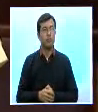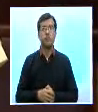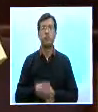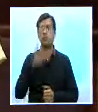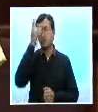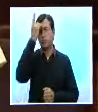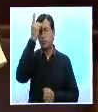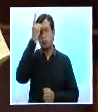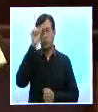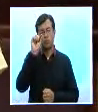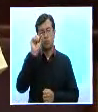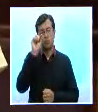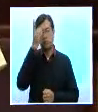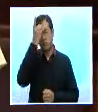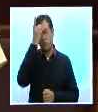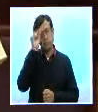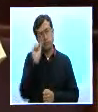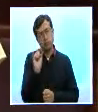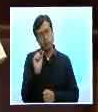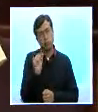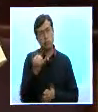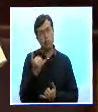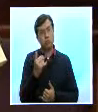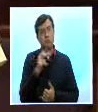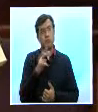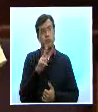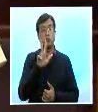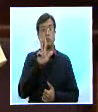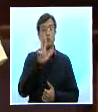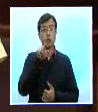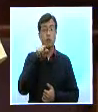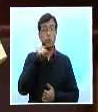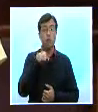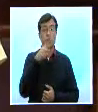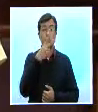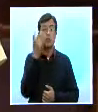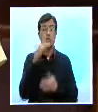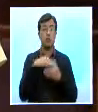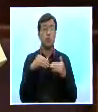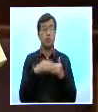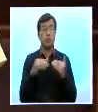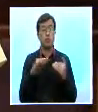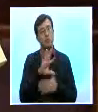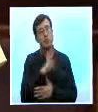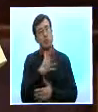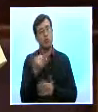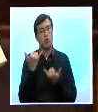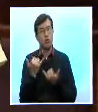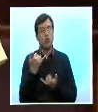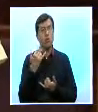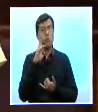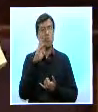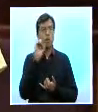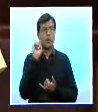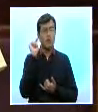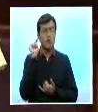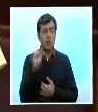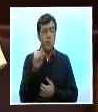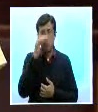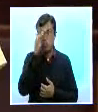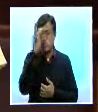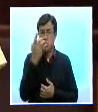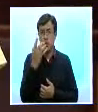deuda pequeña podemos llamarla ahora de 3200 dólares la cual más o menos está ahorita en 20.000 porque me